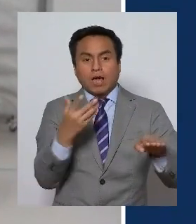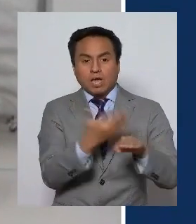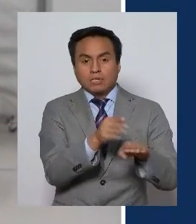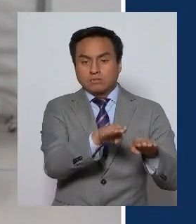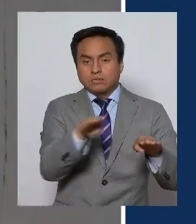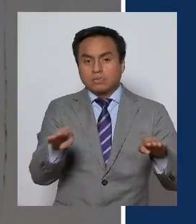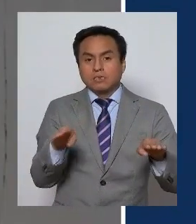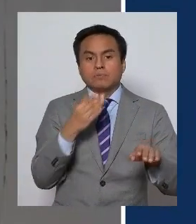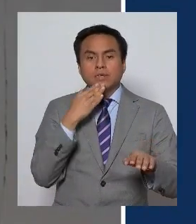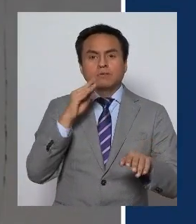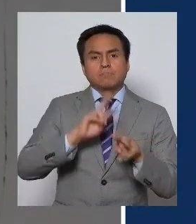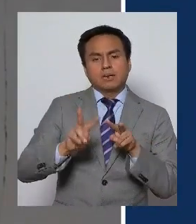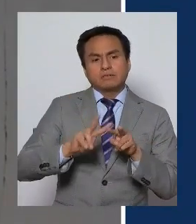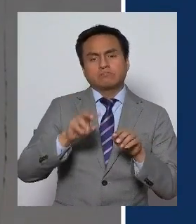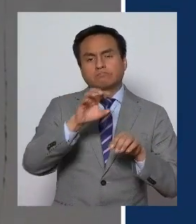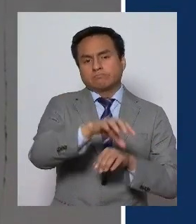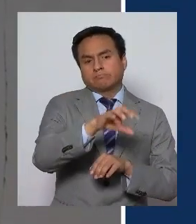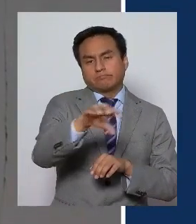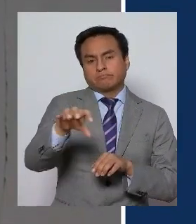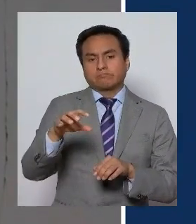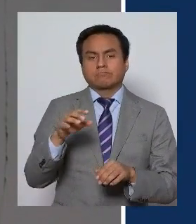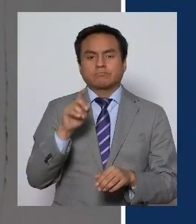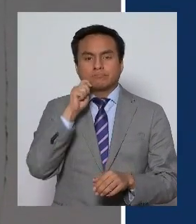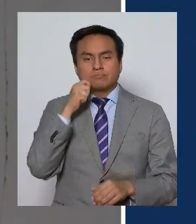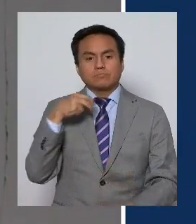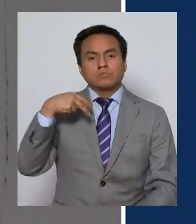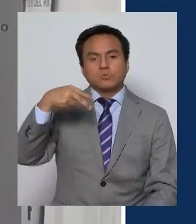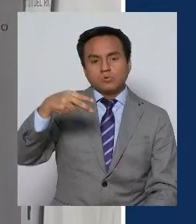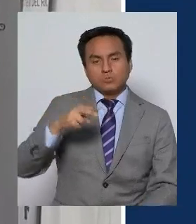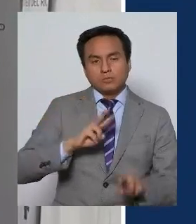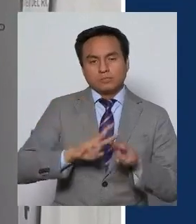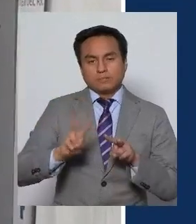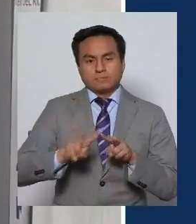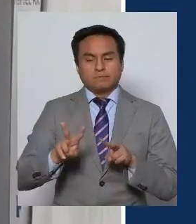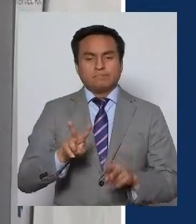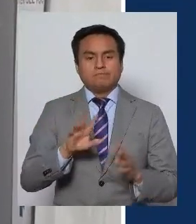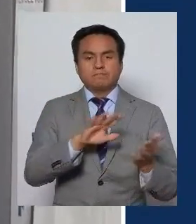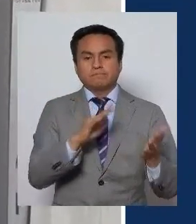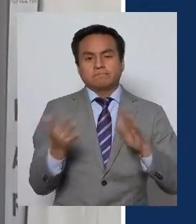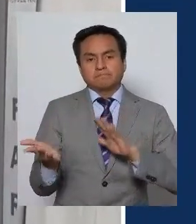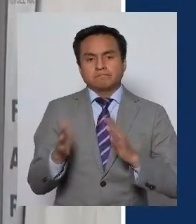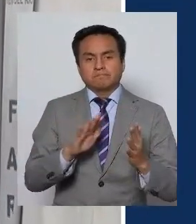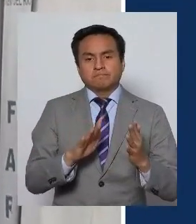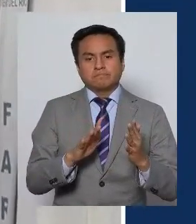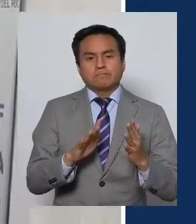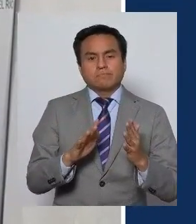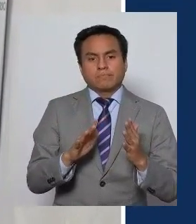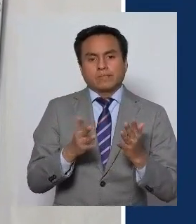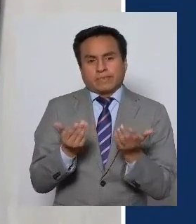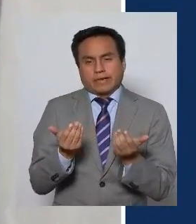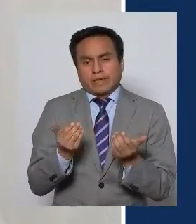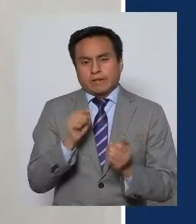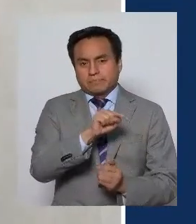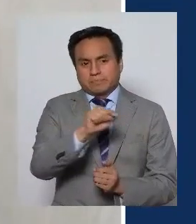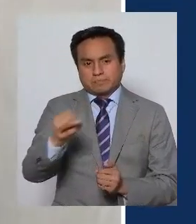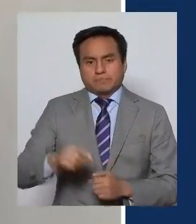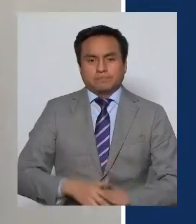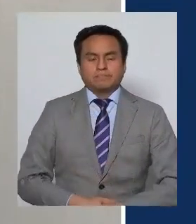unidades y las seguiremos instalando durante el mes de junio de acuerdo a las a donde se